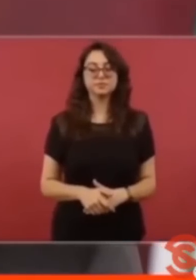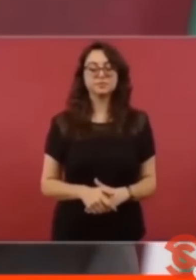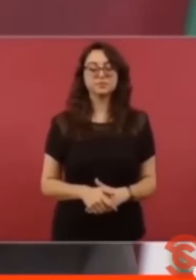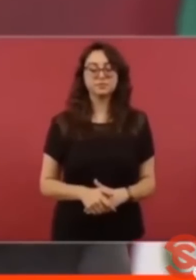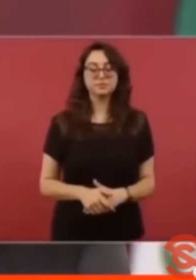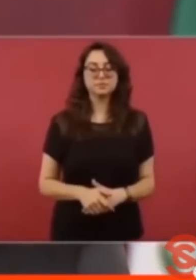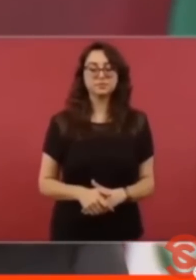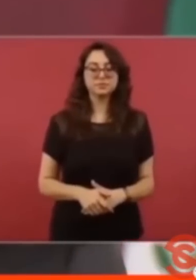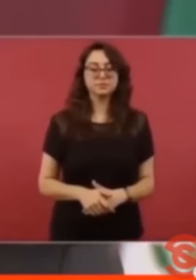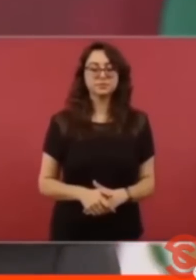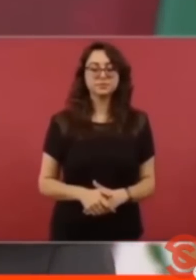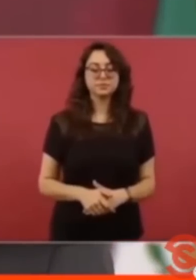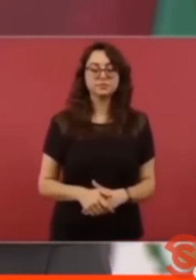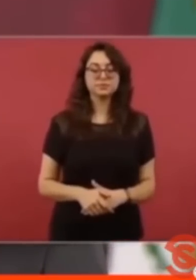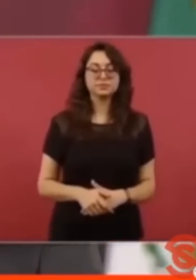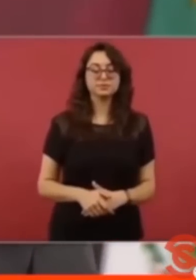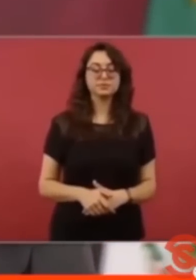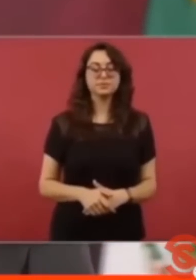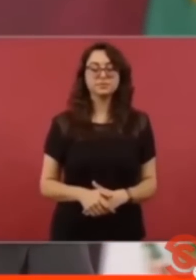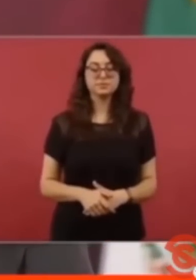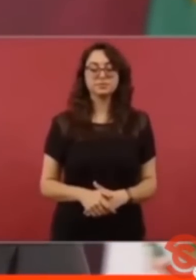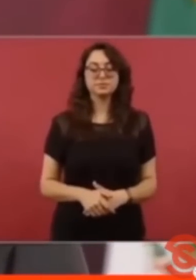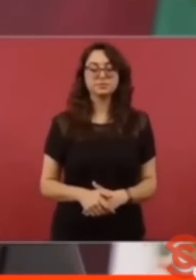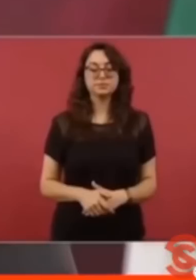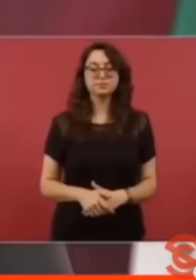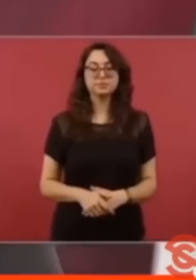como para decir